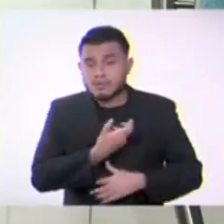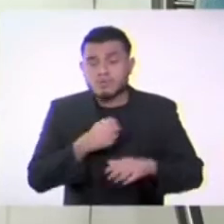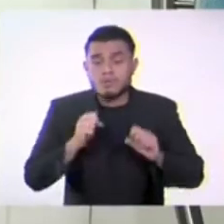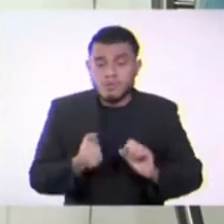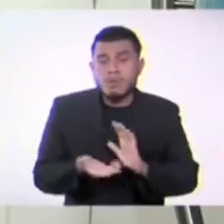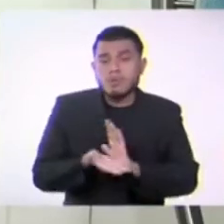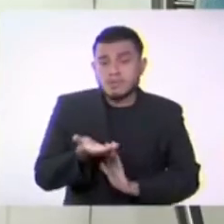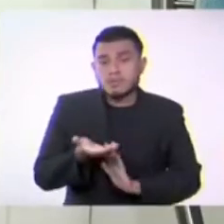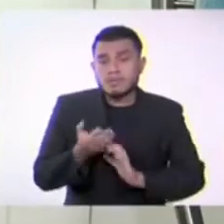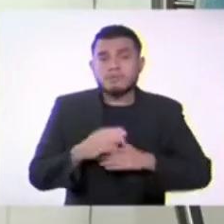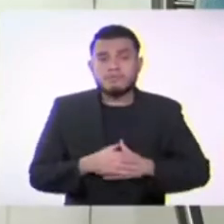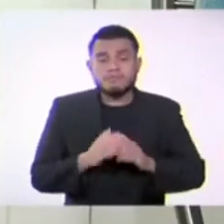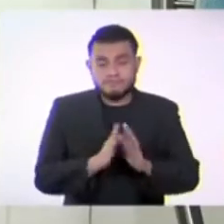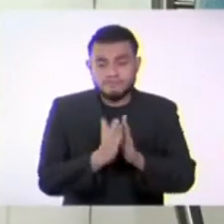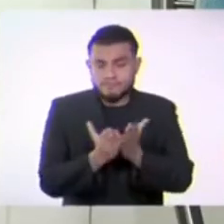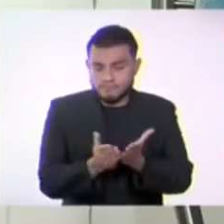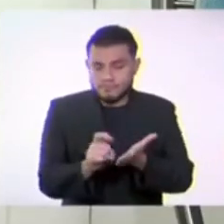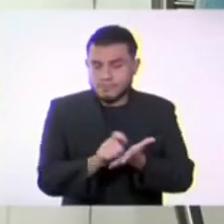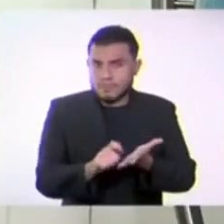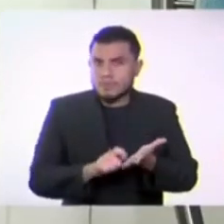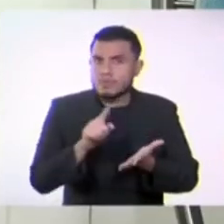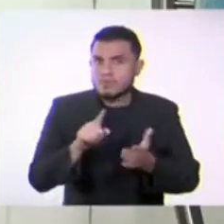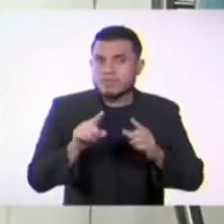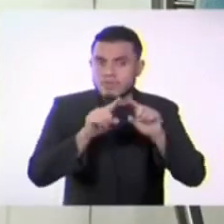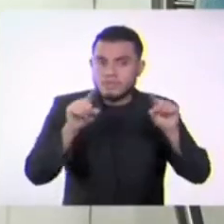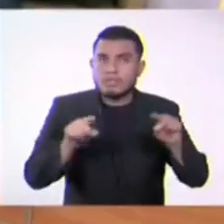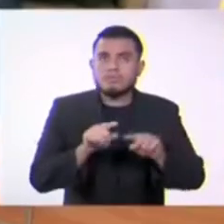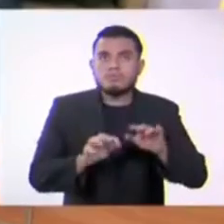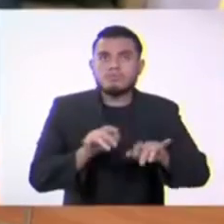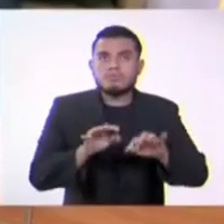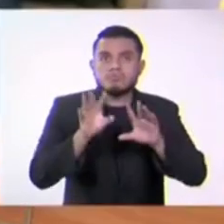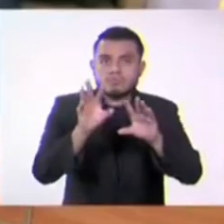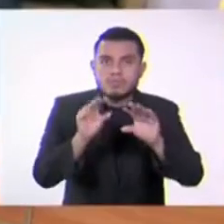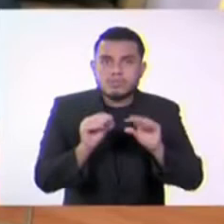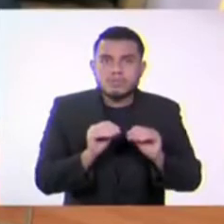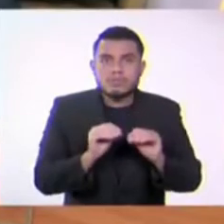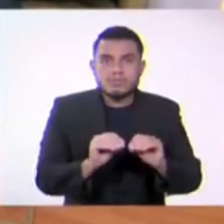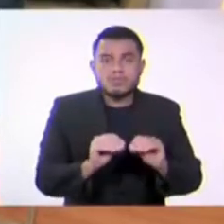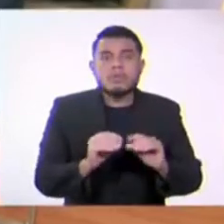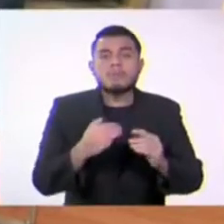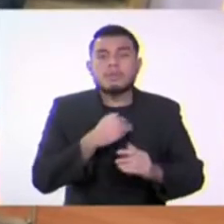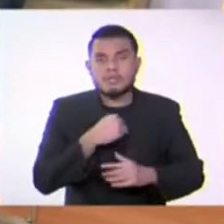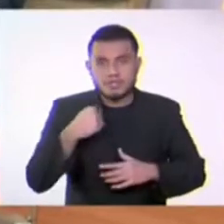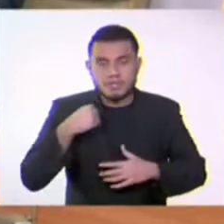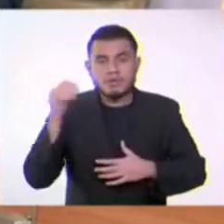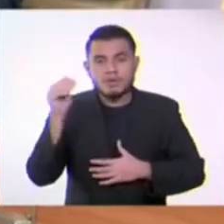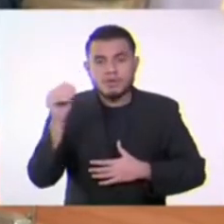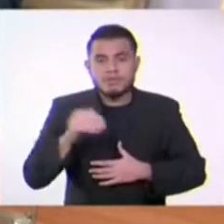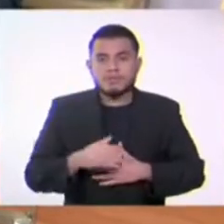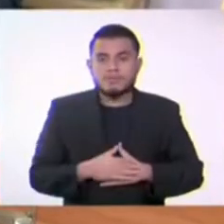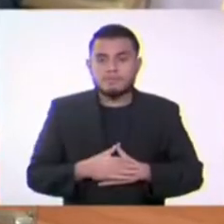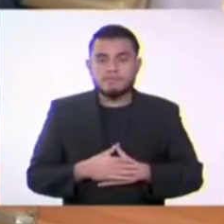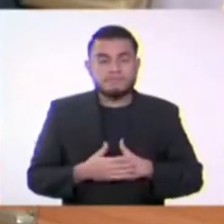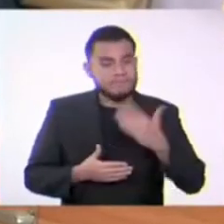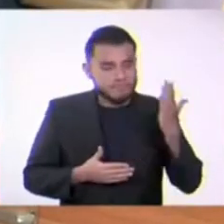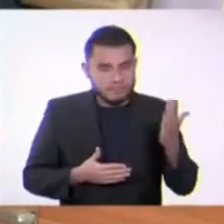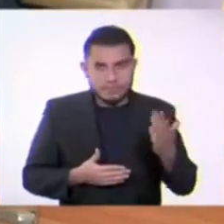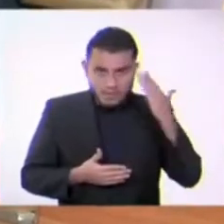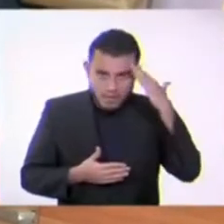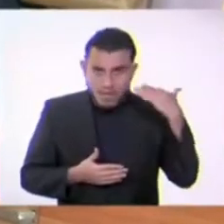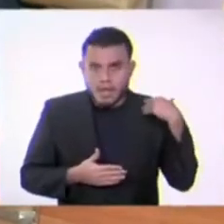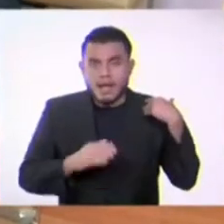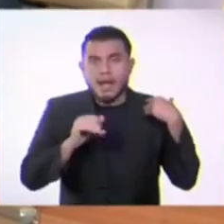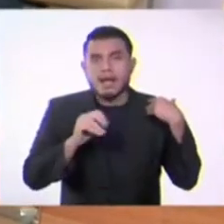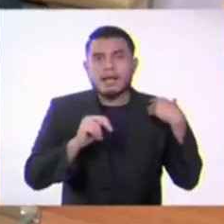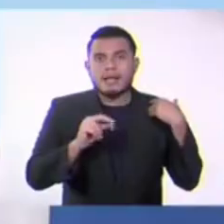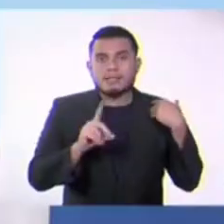desarrollar la guía que ustedes pueden bajar del sitio oficial del Ministerio de Educación. Por este lado, estamos con Candy